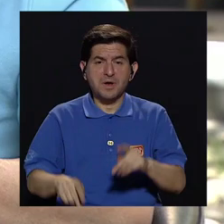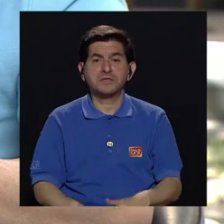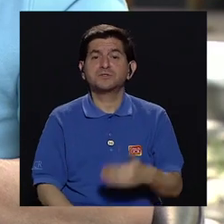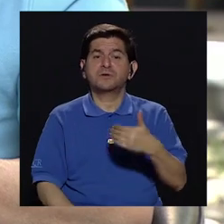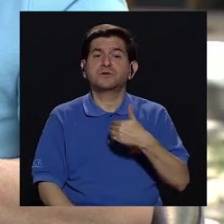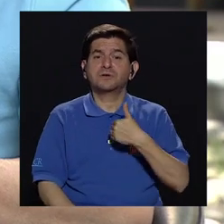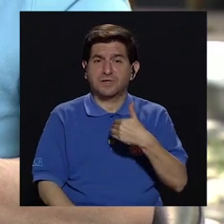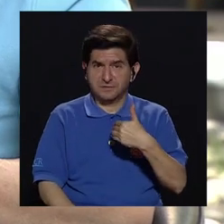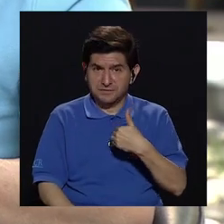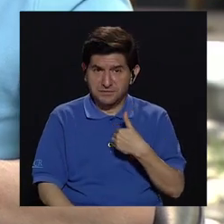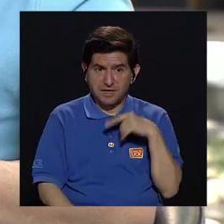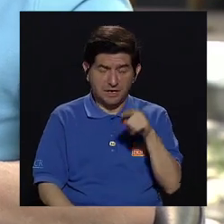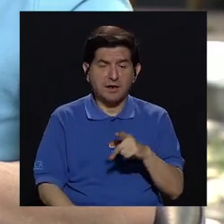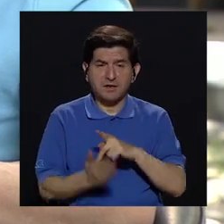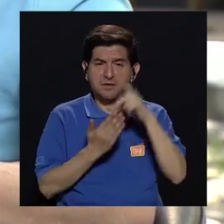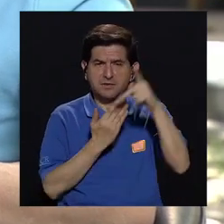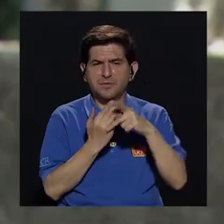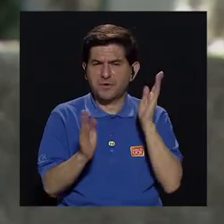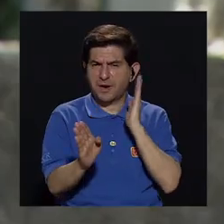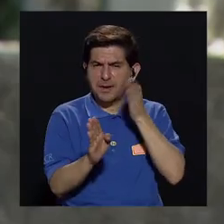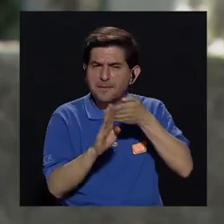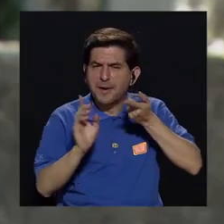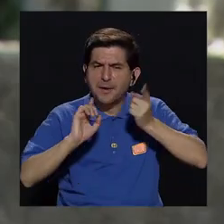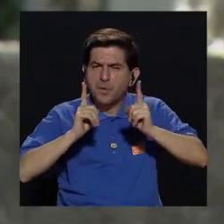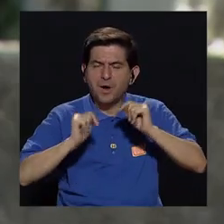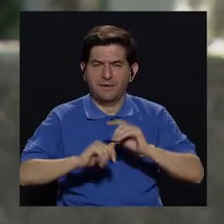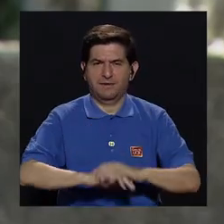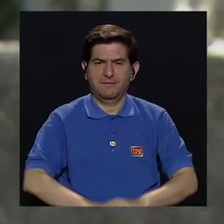ciudadanos vamos a obtener de este programa?